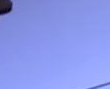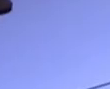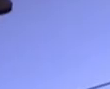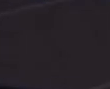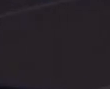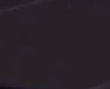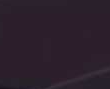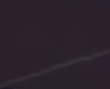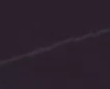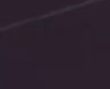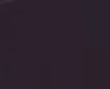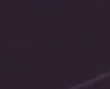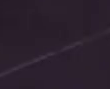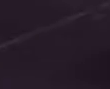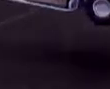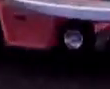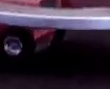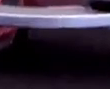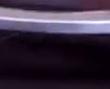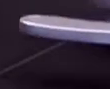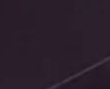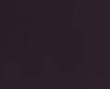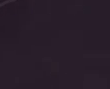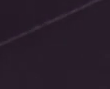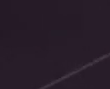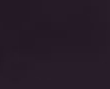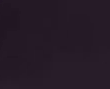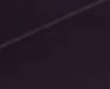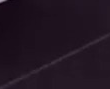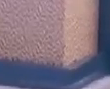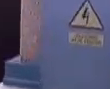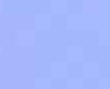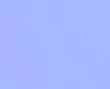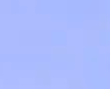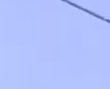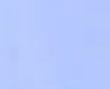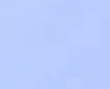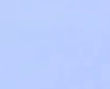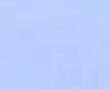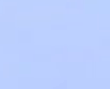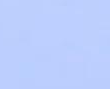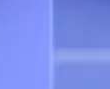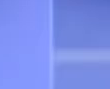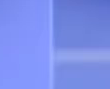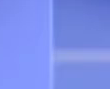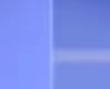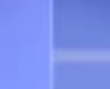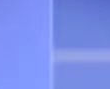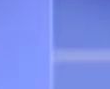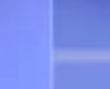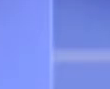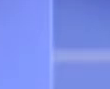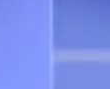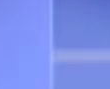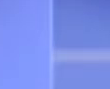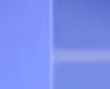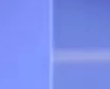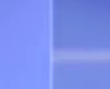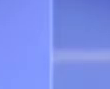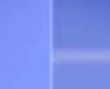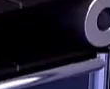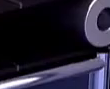Banco Credicop. Para que puedas desarrollar tu empresa con las condiciones